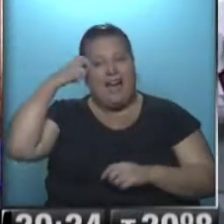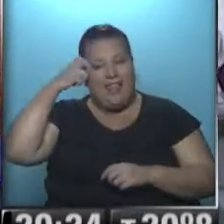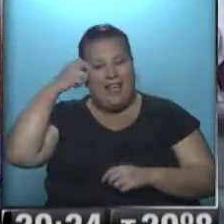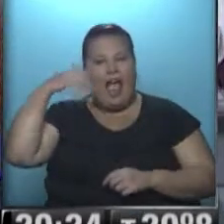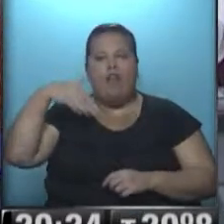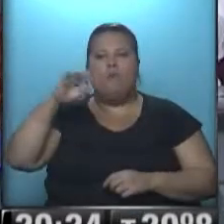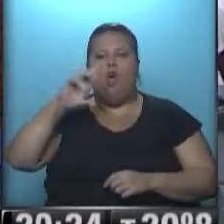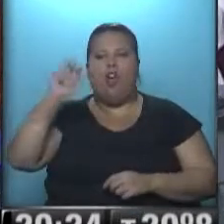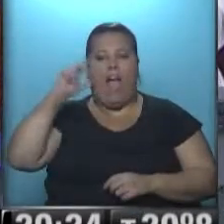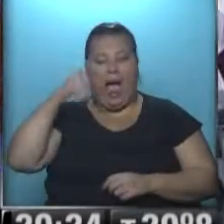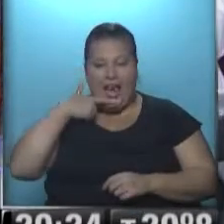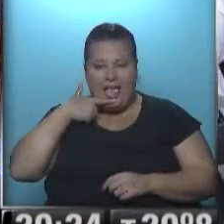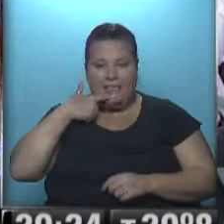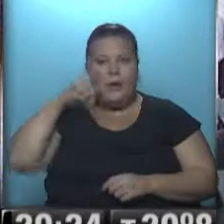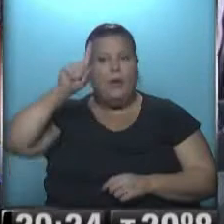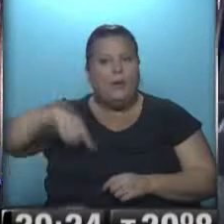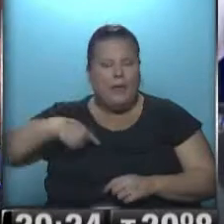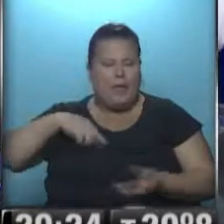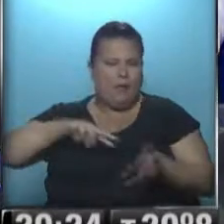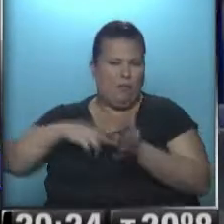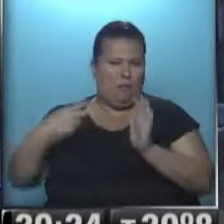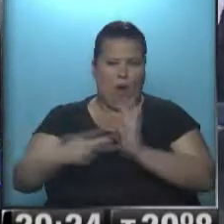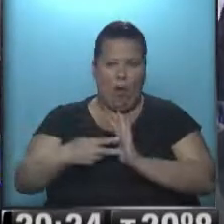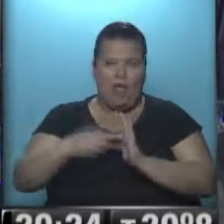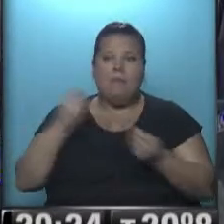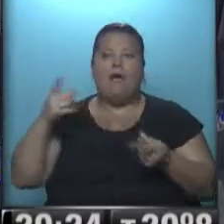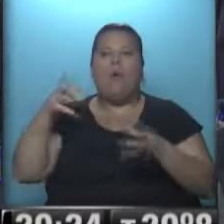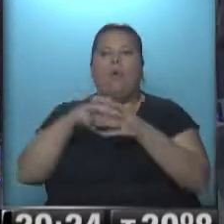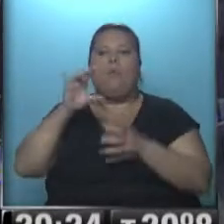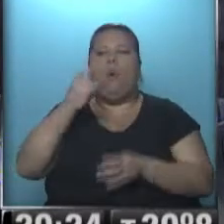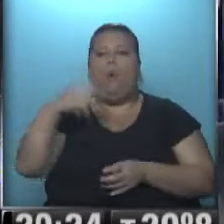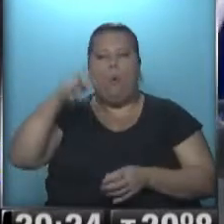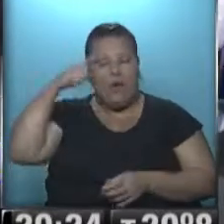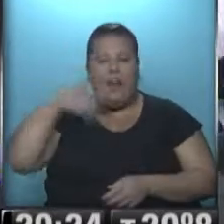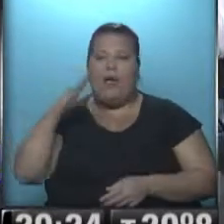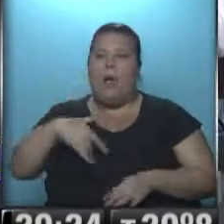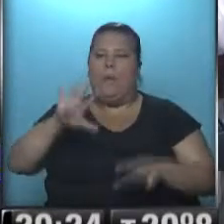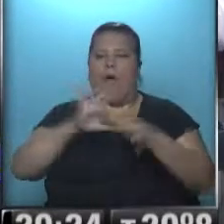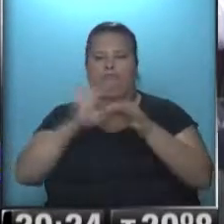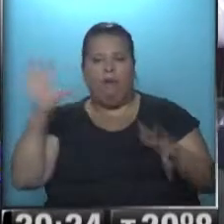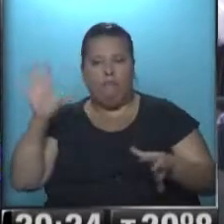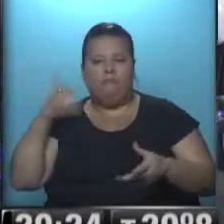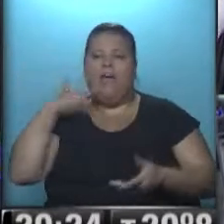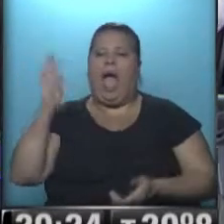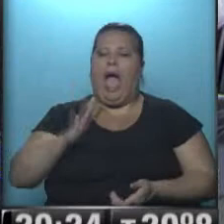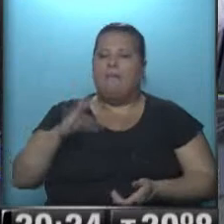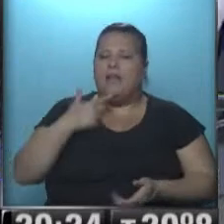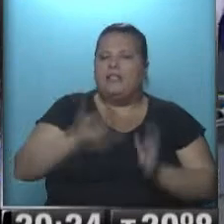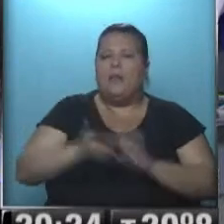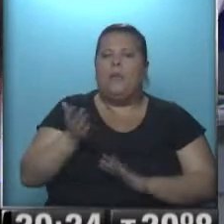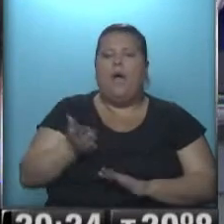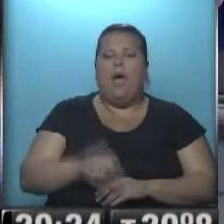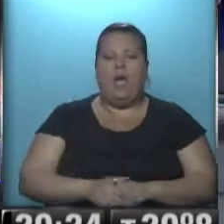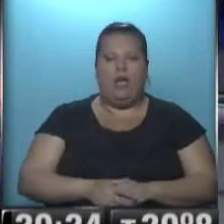Gerardo Morales encendió la polémica en el espacio UNEN. Amenazas de ruptura, amenazas